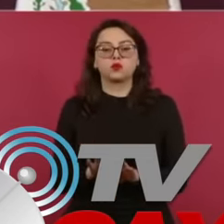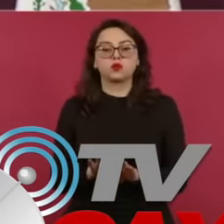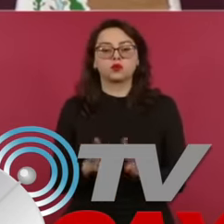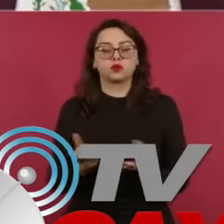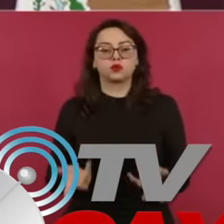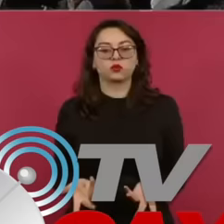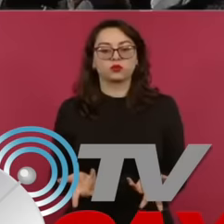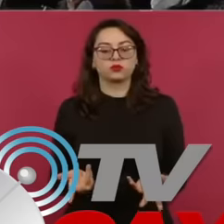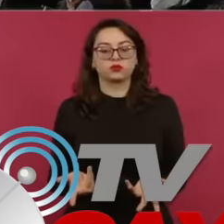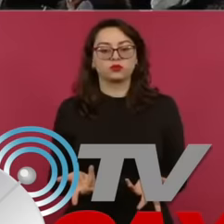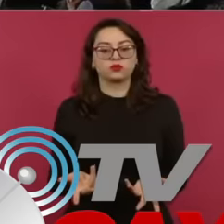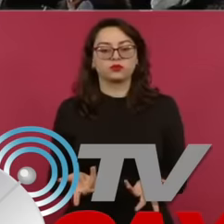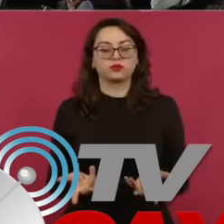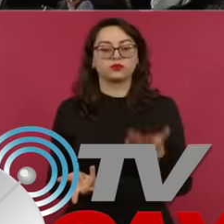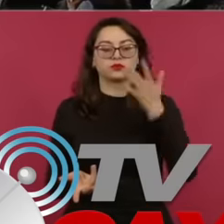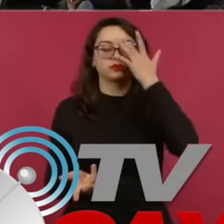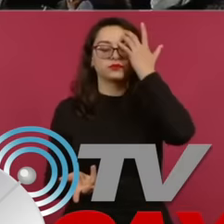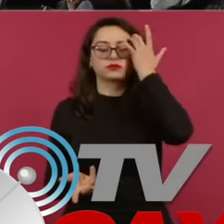porque